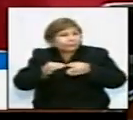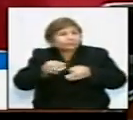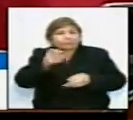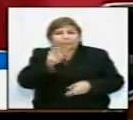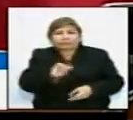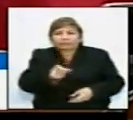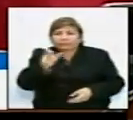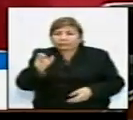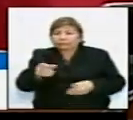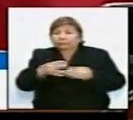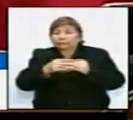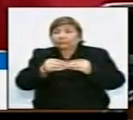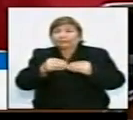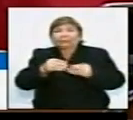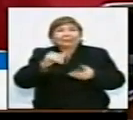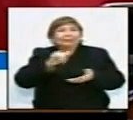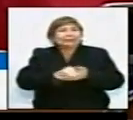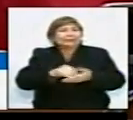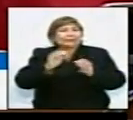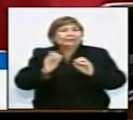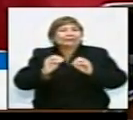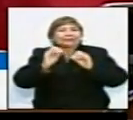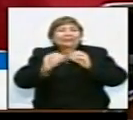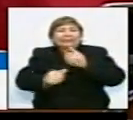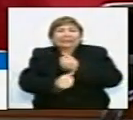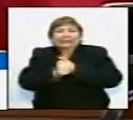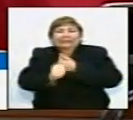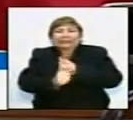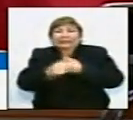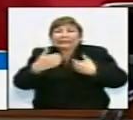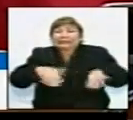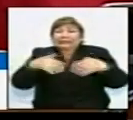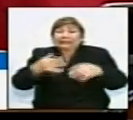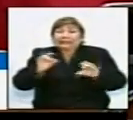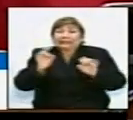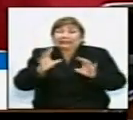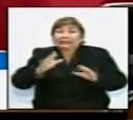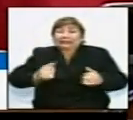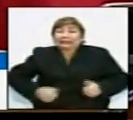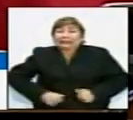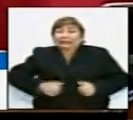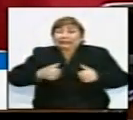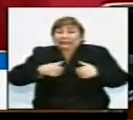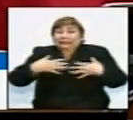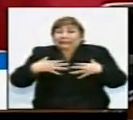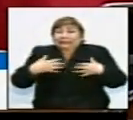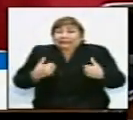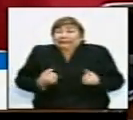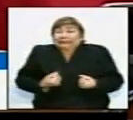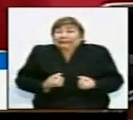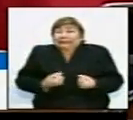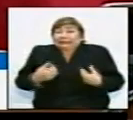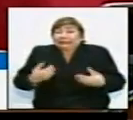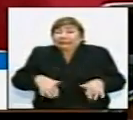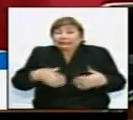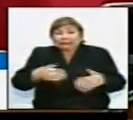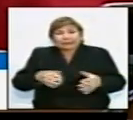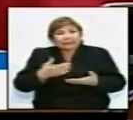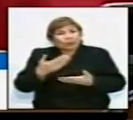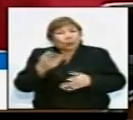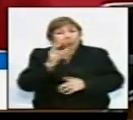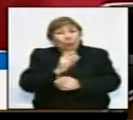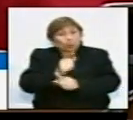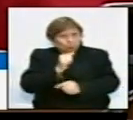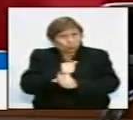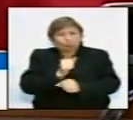población, a los productores, que están poniendo en riesgo su vida, su salud. Y eso es algo en lo que tenemos que